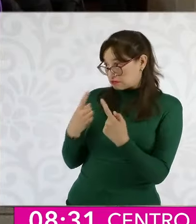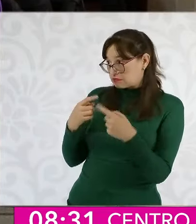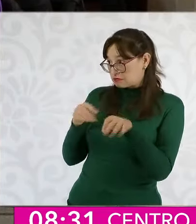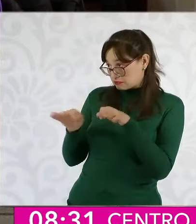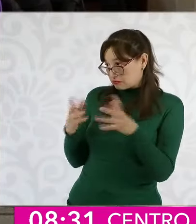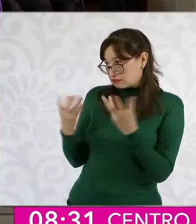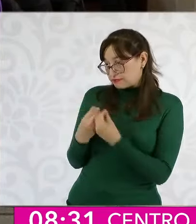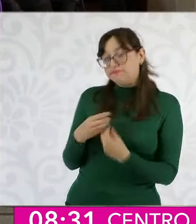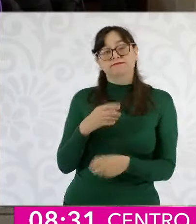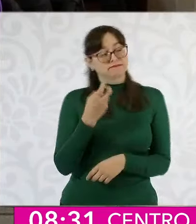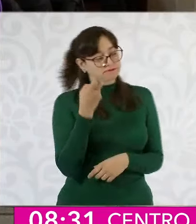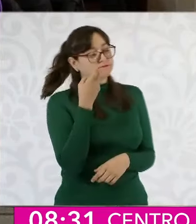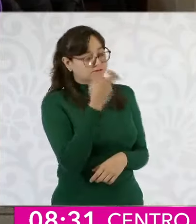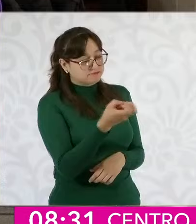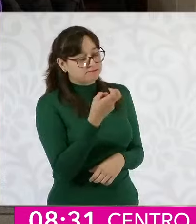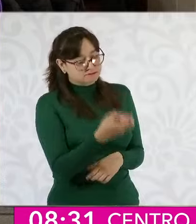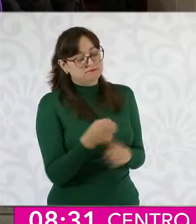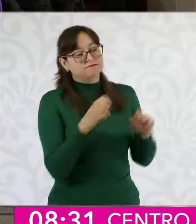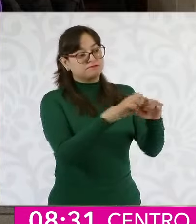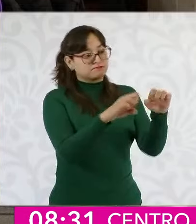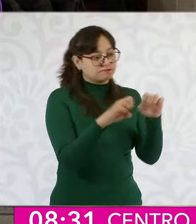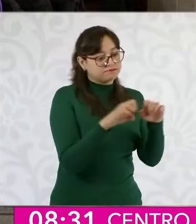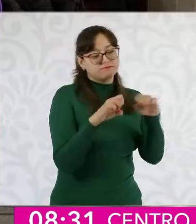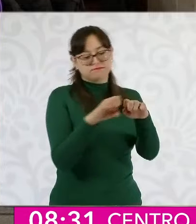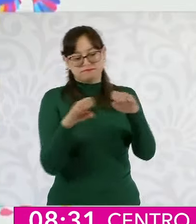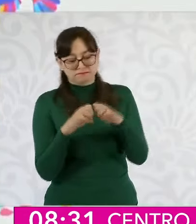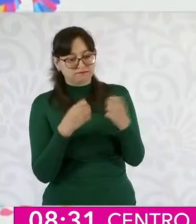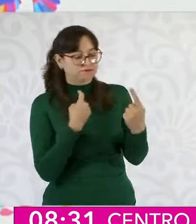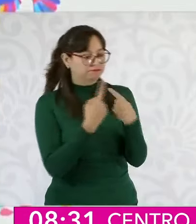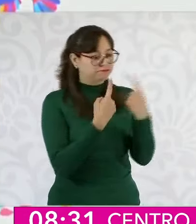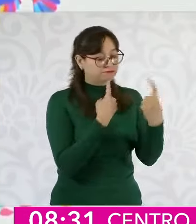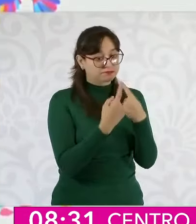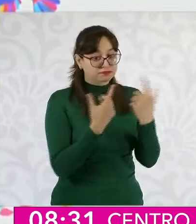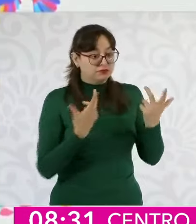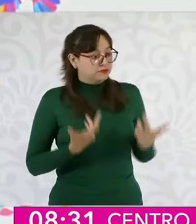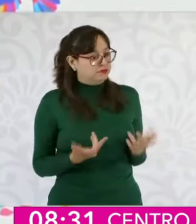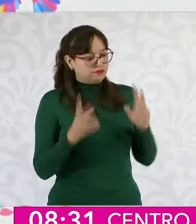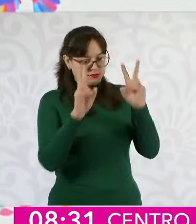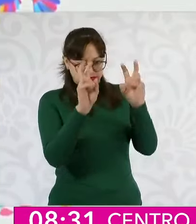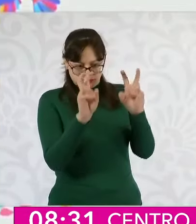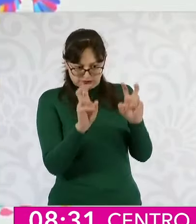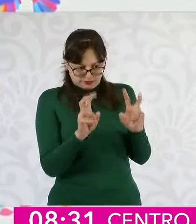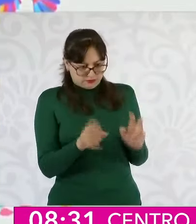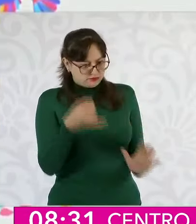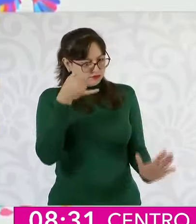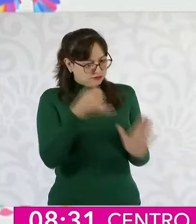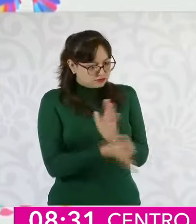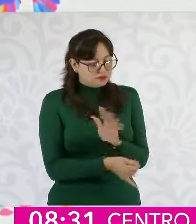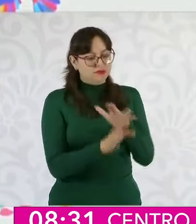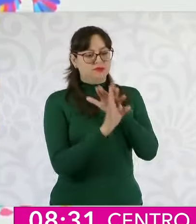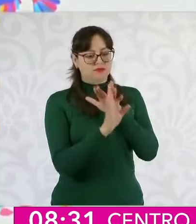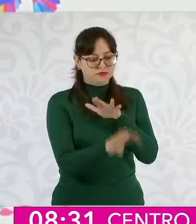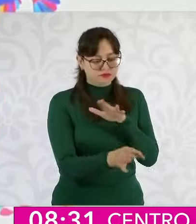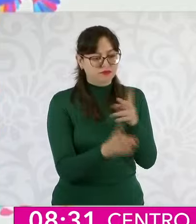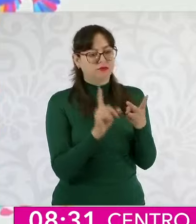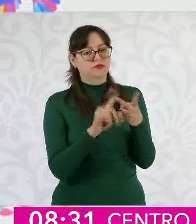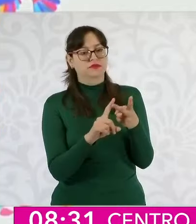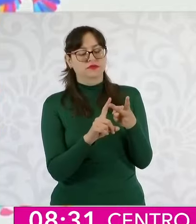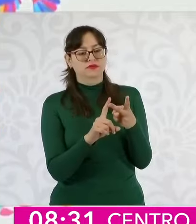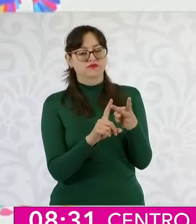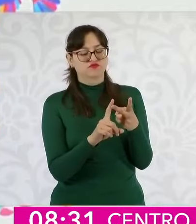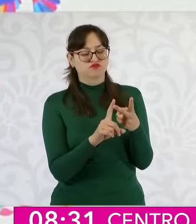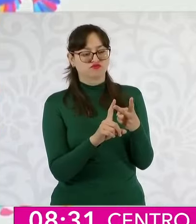nosotros y un equipo de él se puedan encontrar y hablar de todos los temas, hablar de migración, hablar